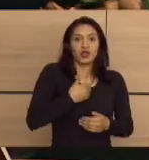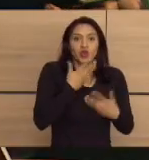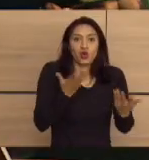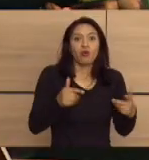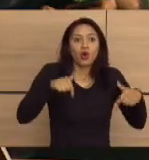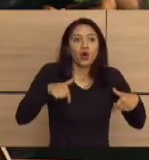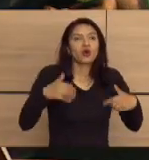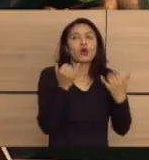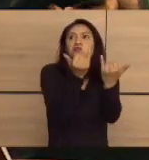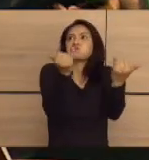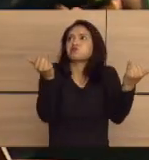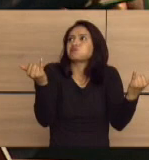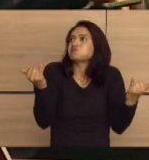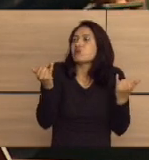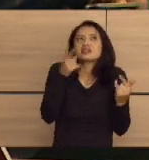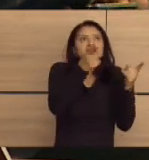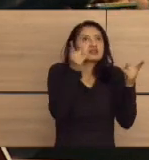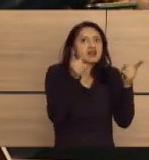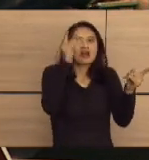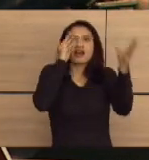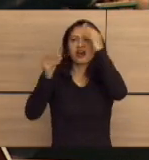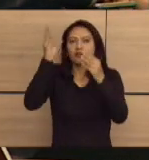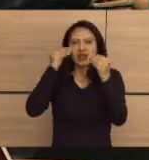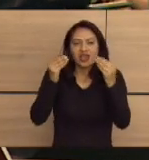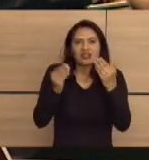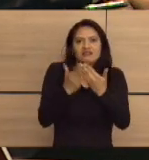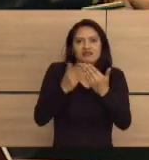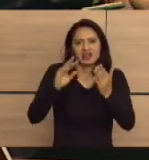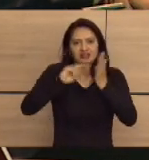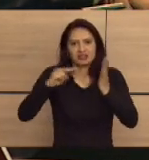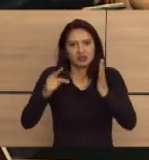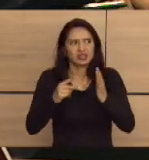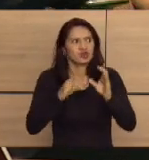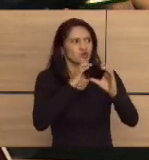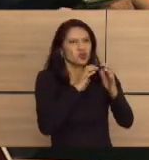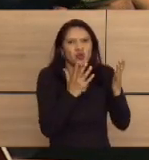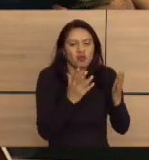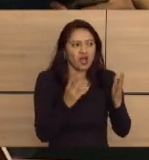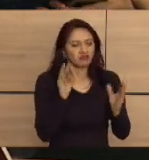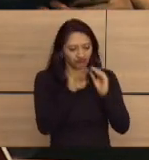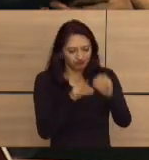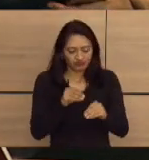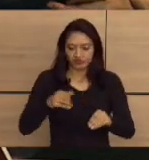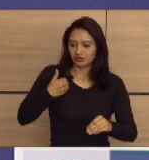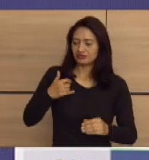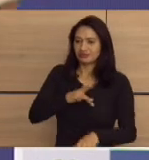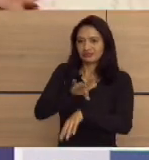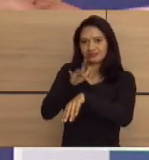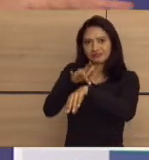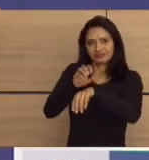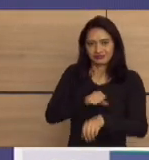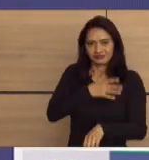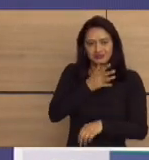son los medios con los que ellos aprenden, con los que ellos se comunican. Fue muy insistente también la profesora